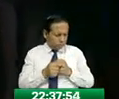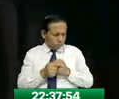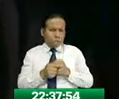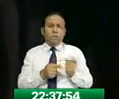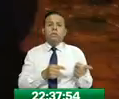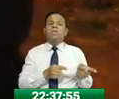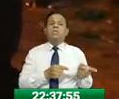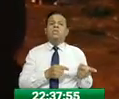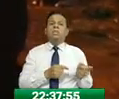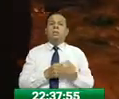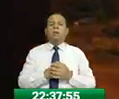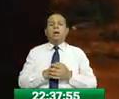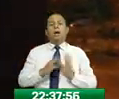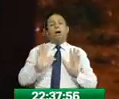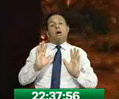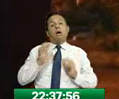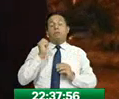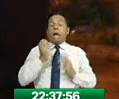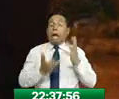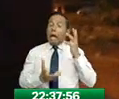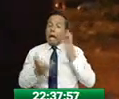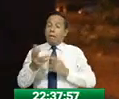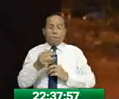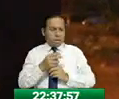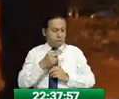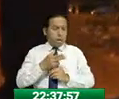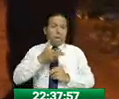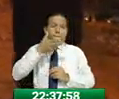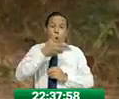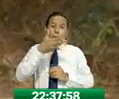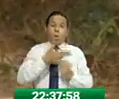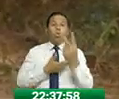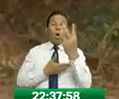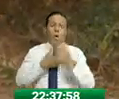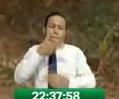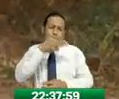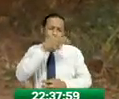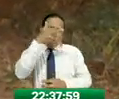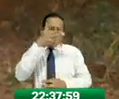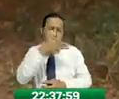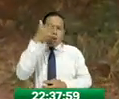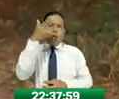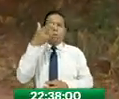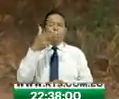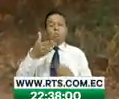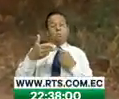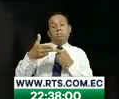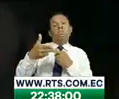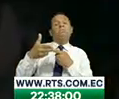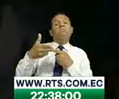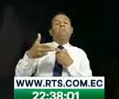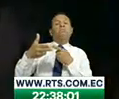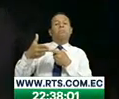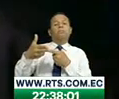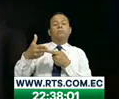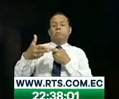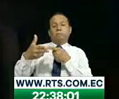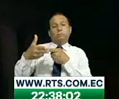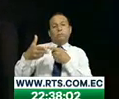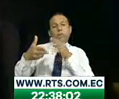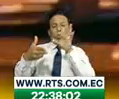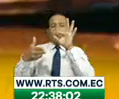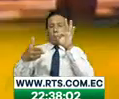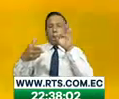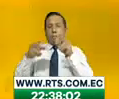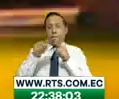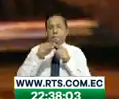Aparentemente, de acuerdo a la dinámica de los hechos, se han encontrado 2 indicios balísticos. Posiblemente el arma utilizada sería una arma 9